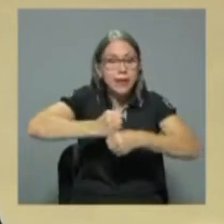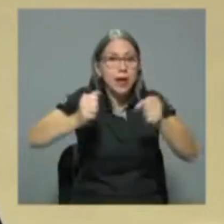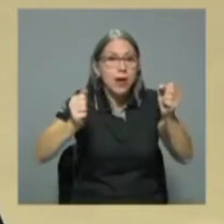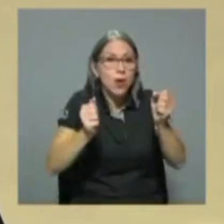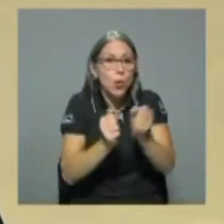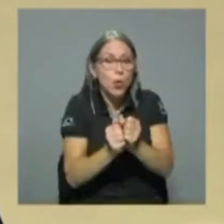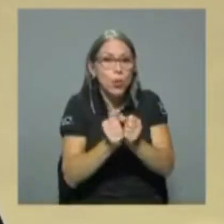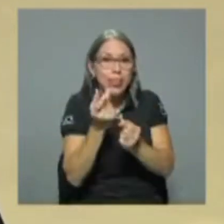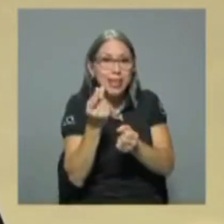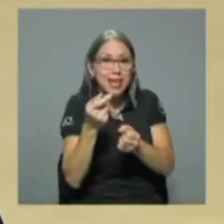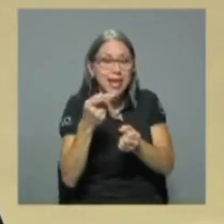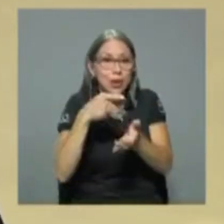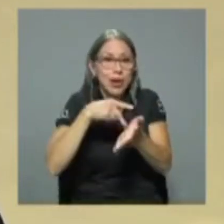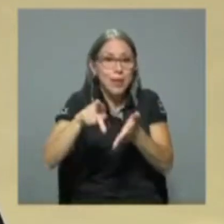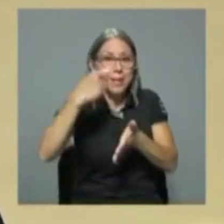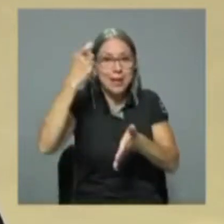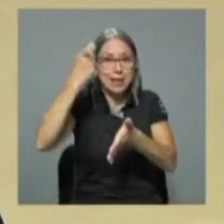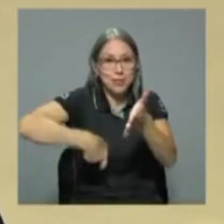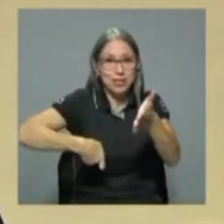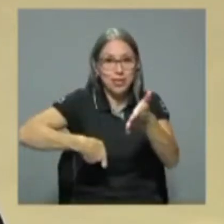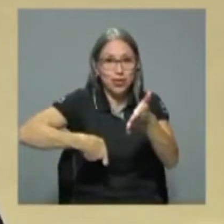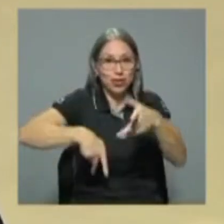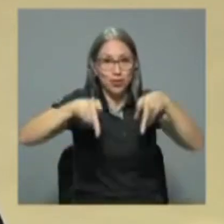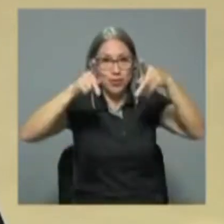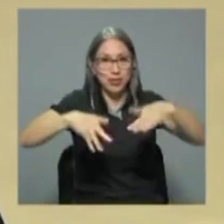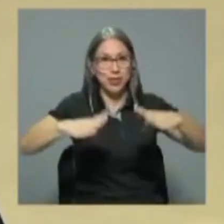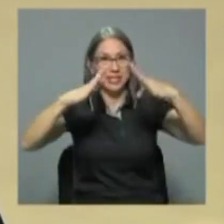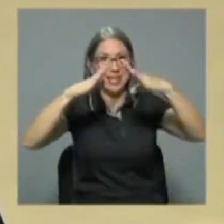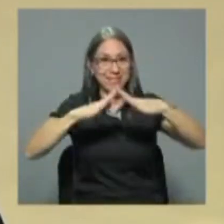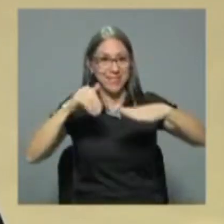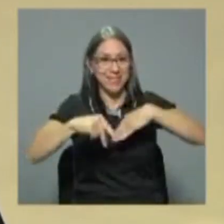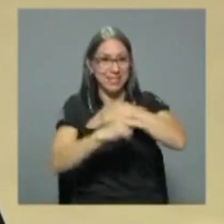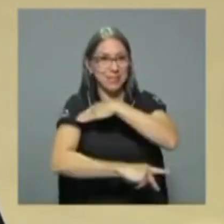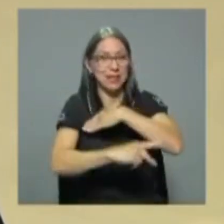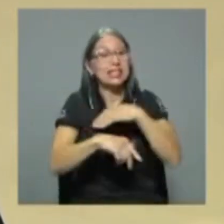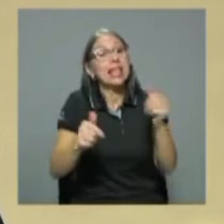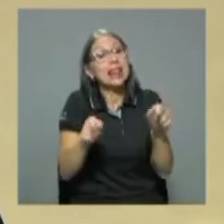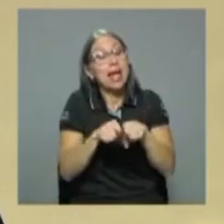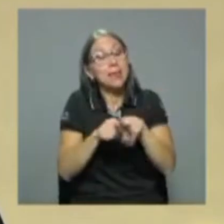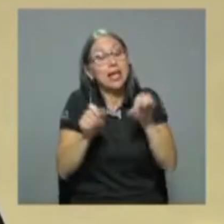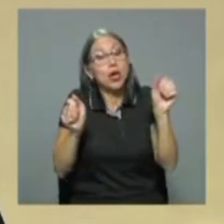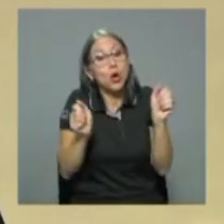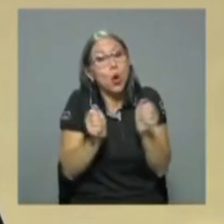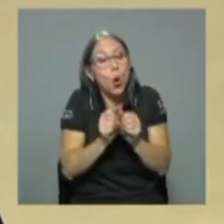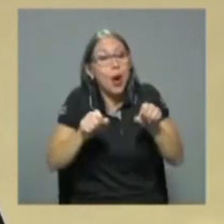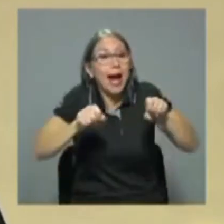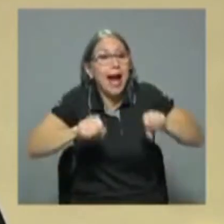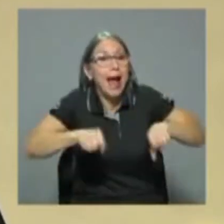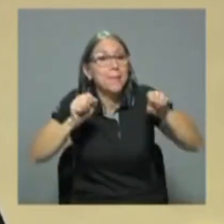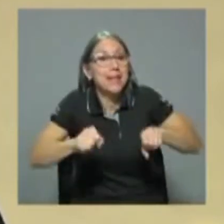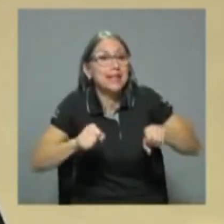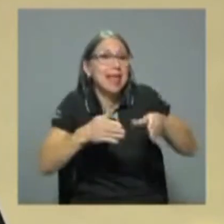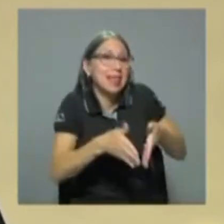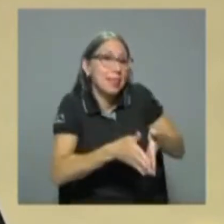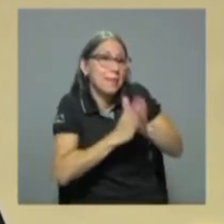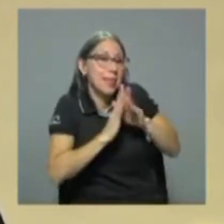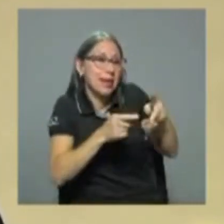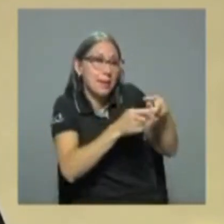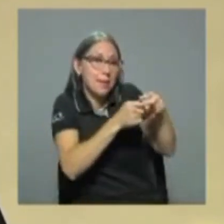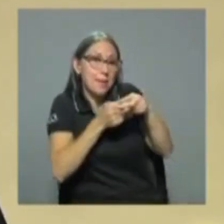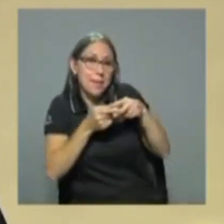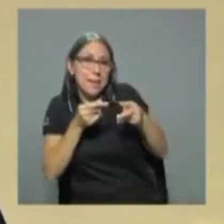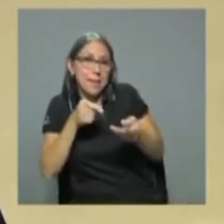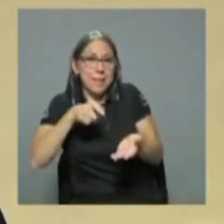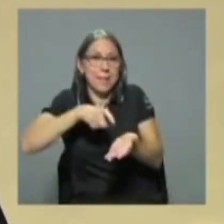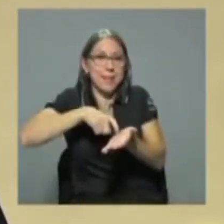impuestos que tributan los habitantes de este país y con la capacidad de endeudamiento del Ministerio de Hacienda. Y volvemos